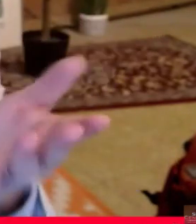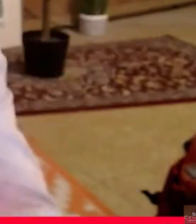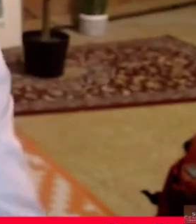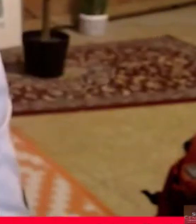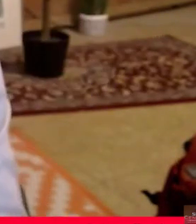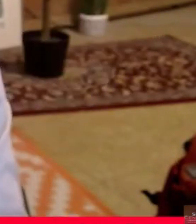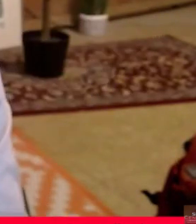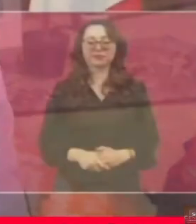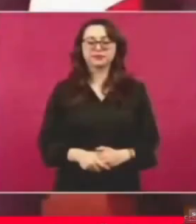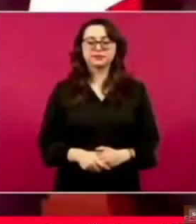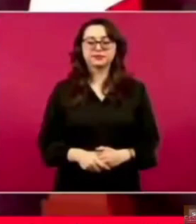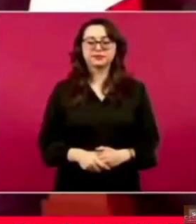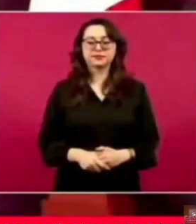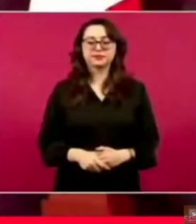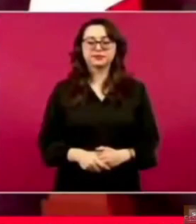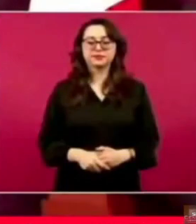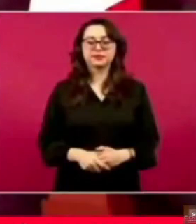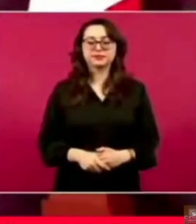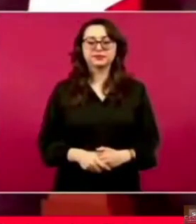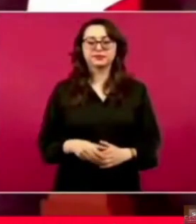que se ha convertido.